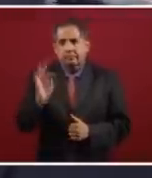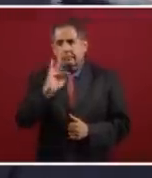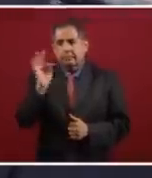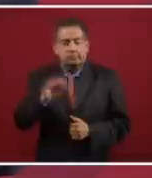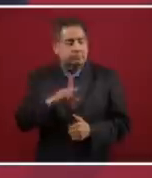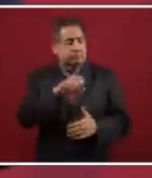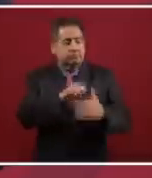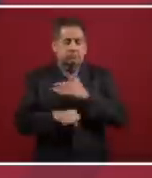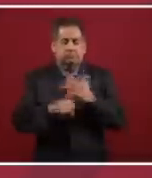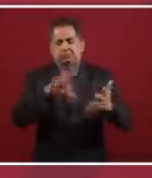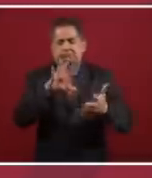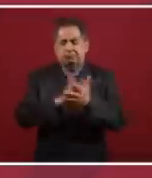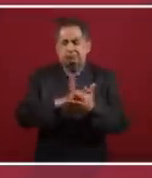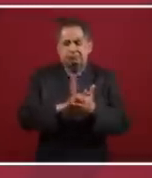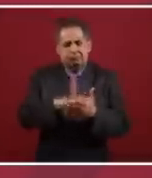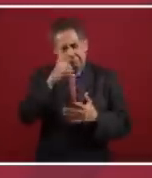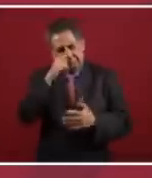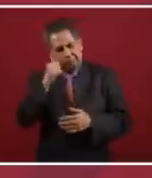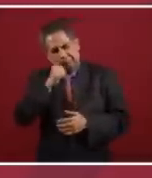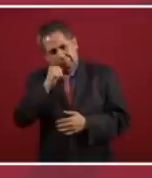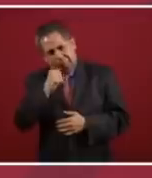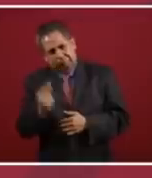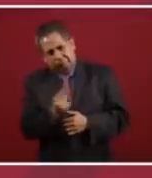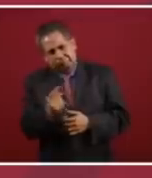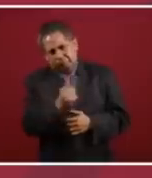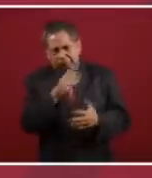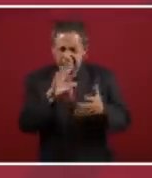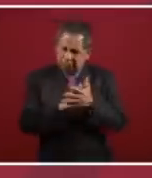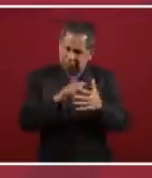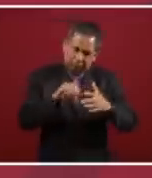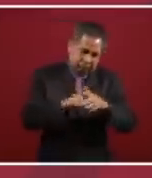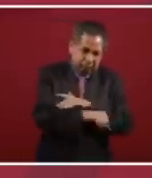cárcel o pena perpetua,